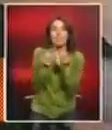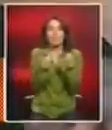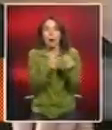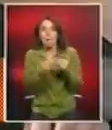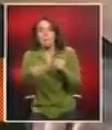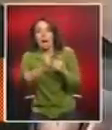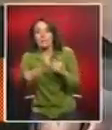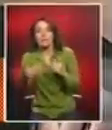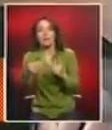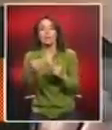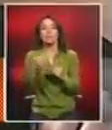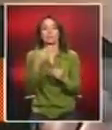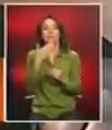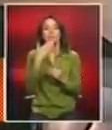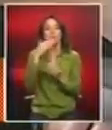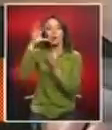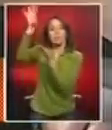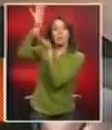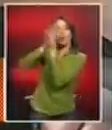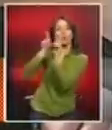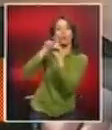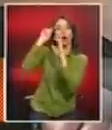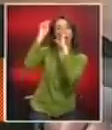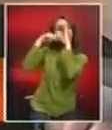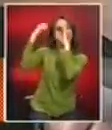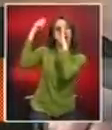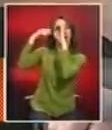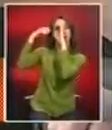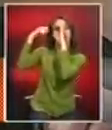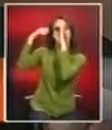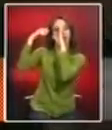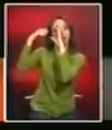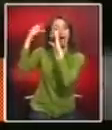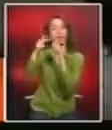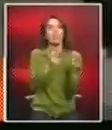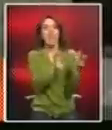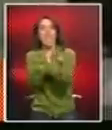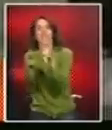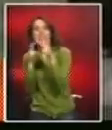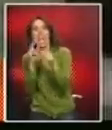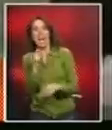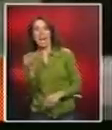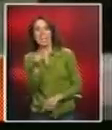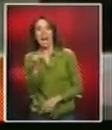supuesto, inspirado en las grandes películas de gánster.